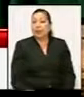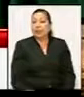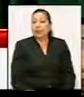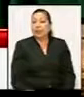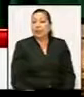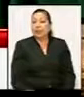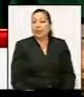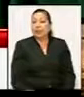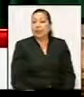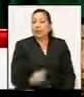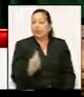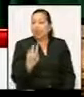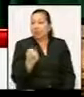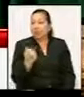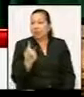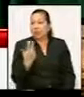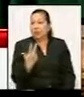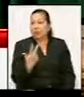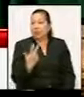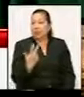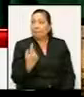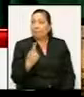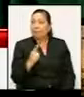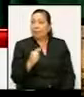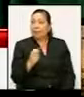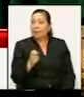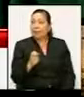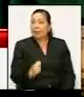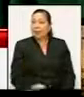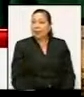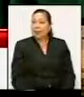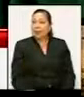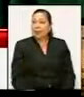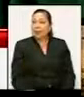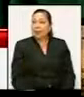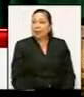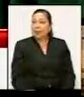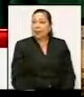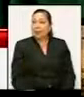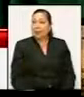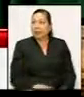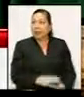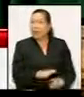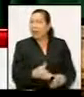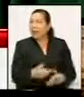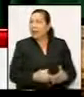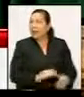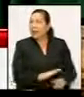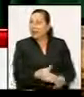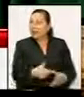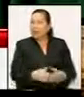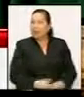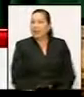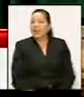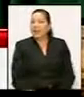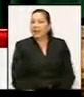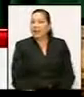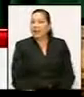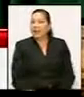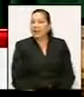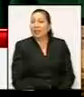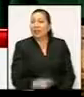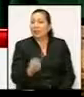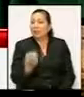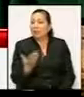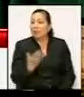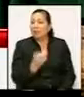ejemplo, existían solo 3. Para Caliwarma existía Gloria al Aire y Placme de Espinar. Nosotros